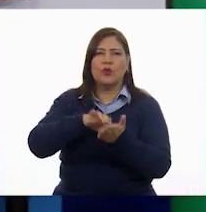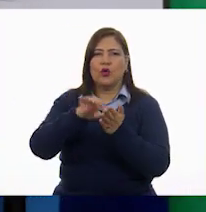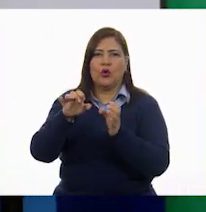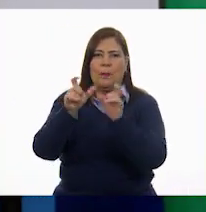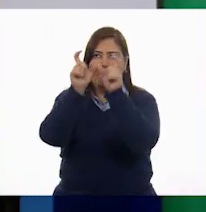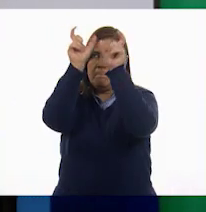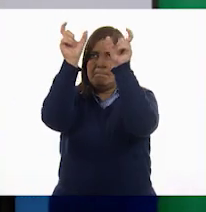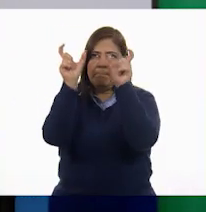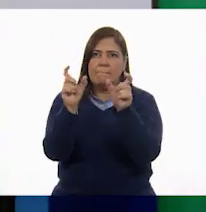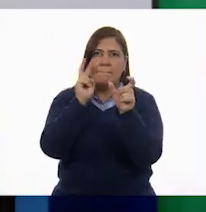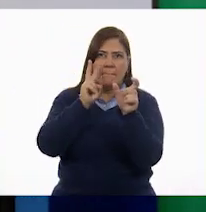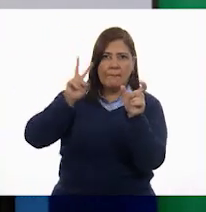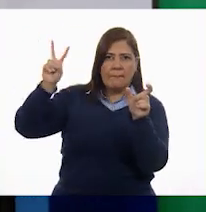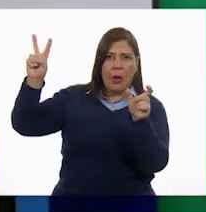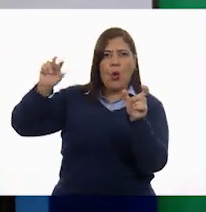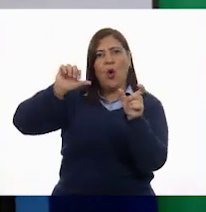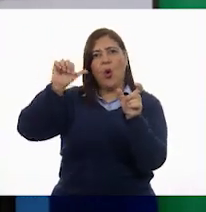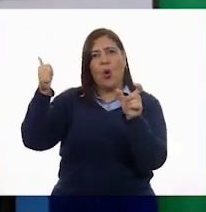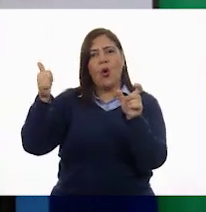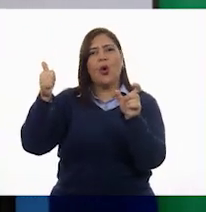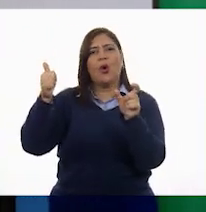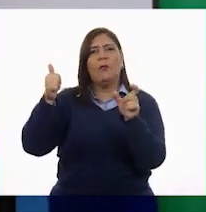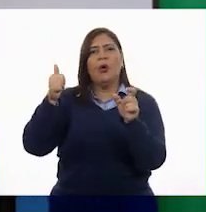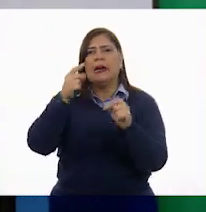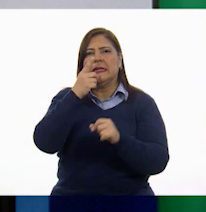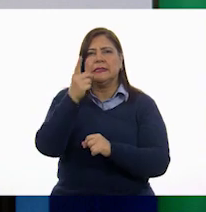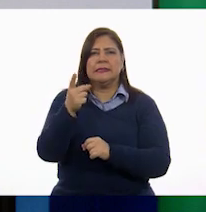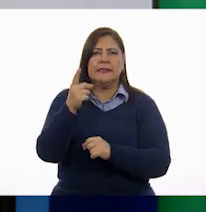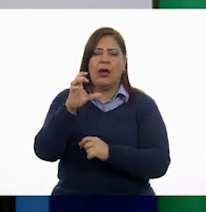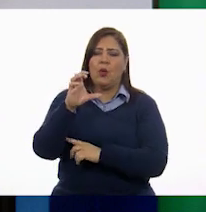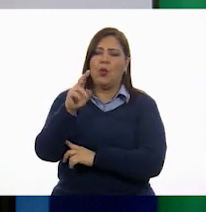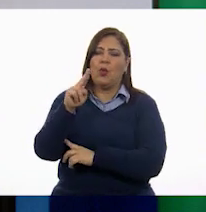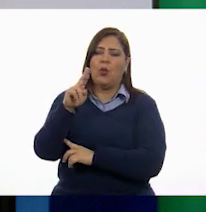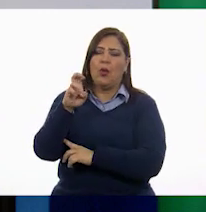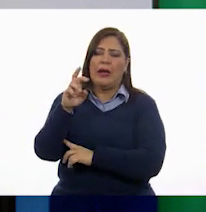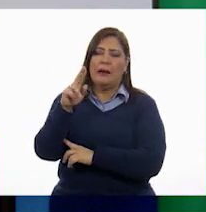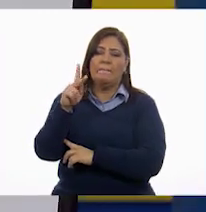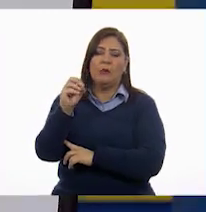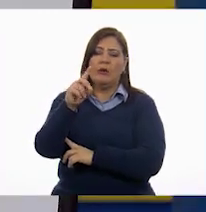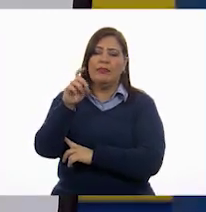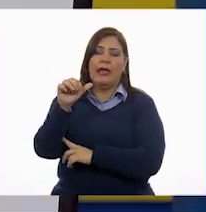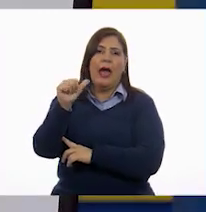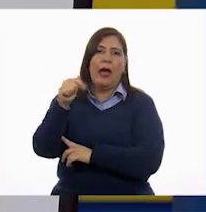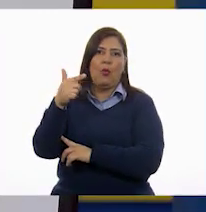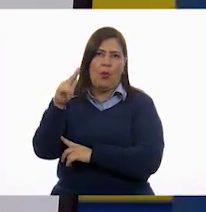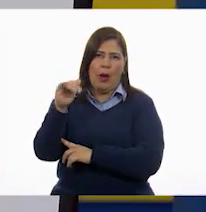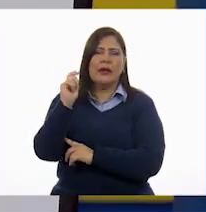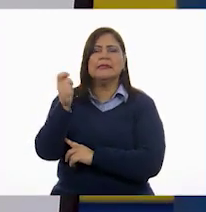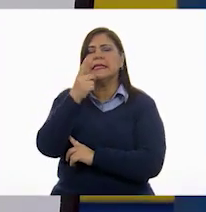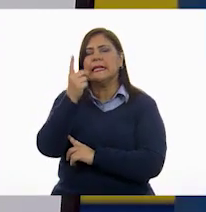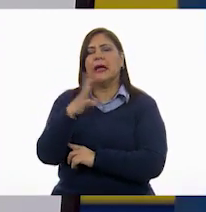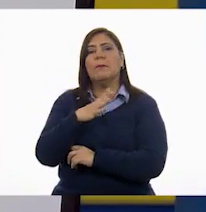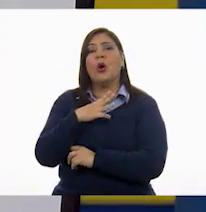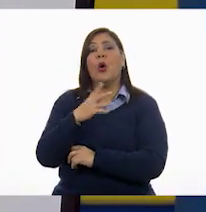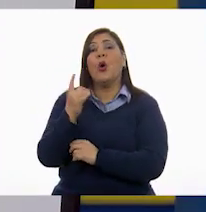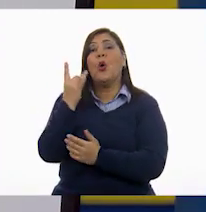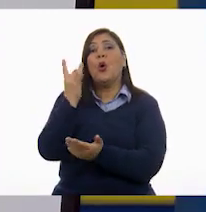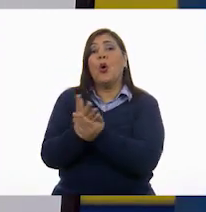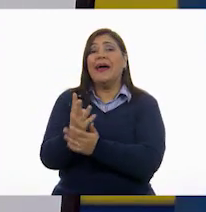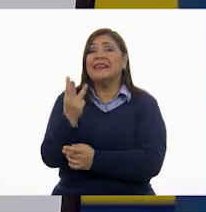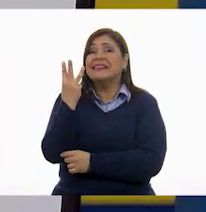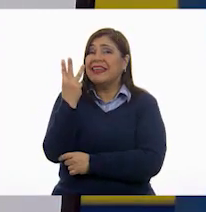la otra parte de cuerpo de agua, uh-huh, que es el 3%, fíjate bien, solamente